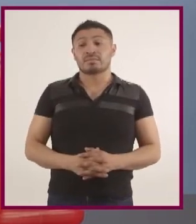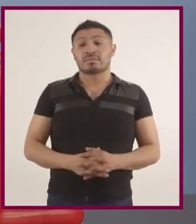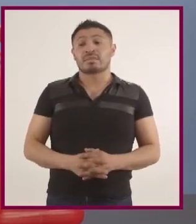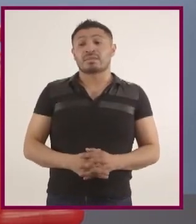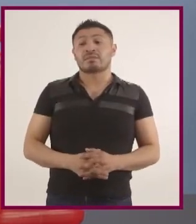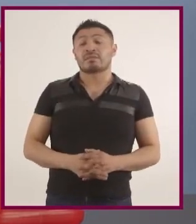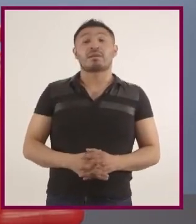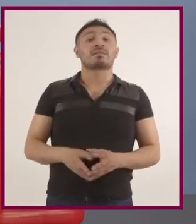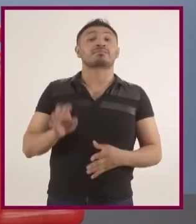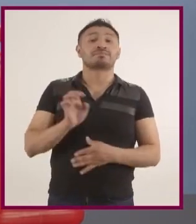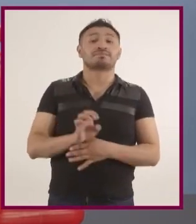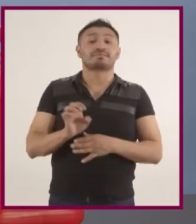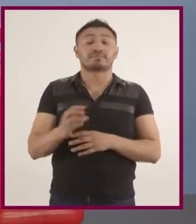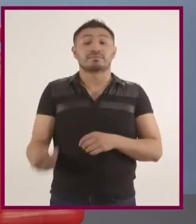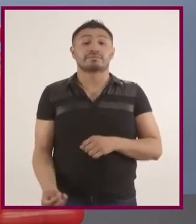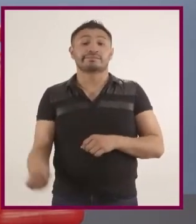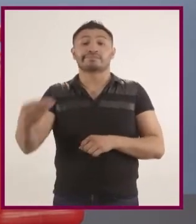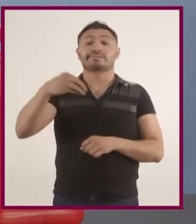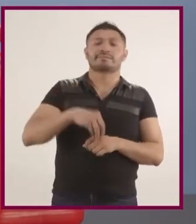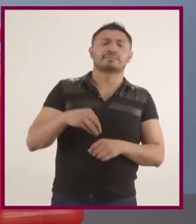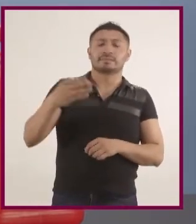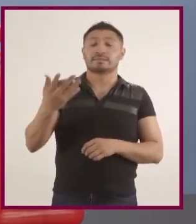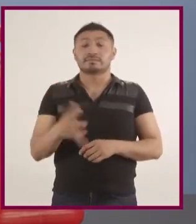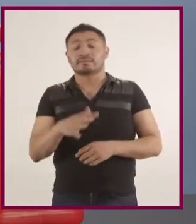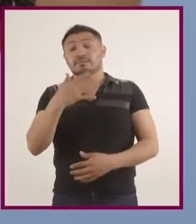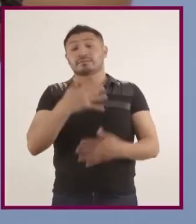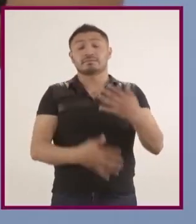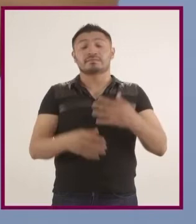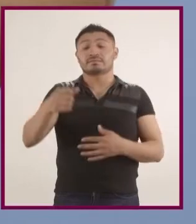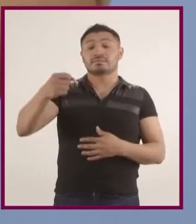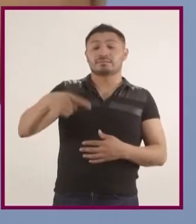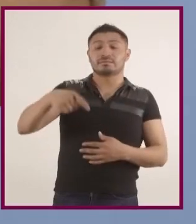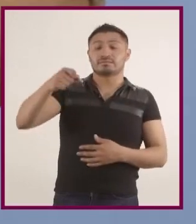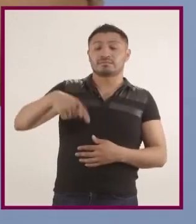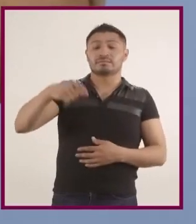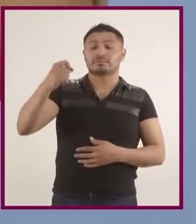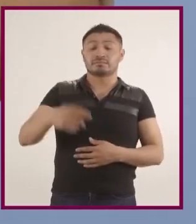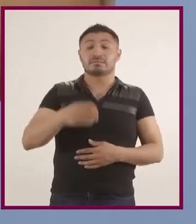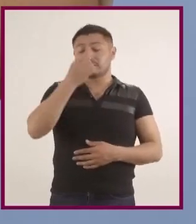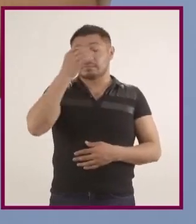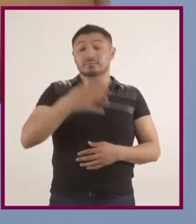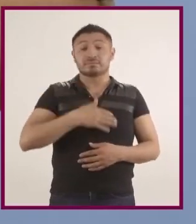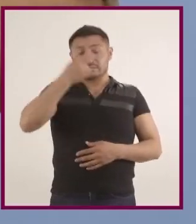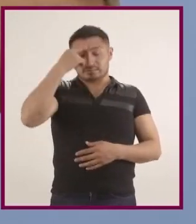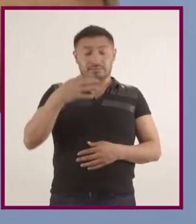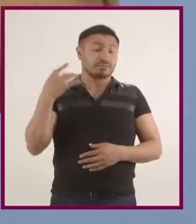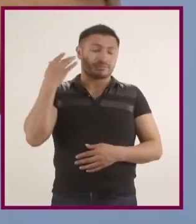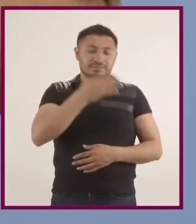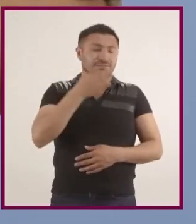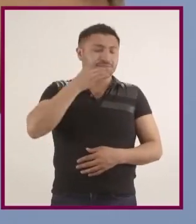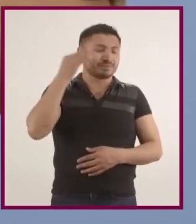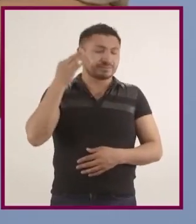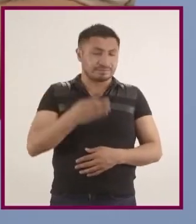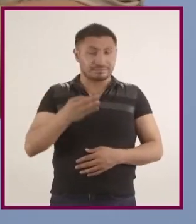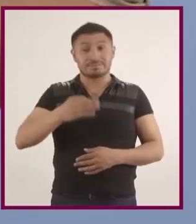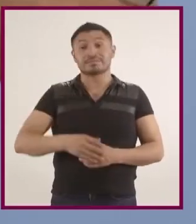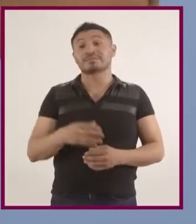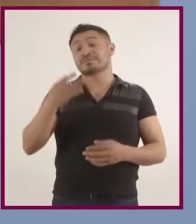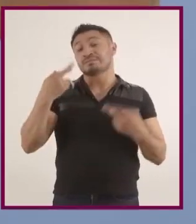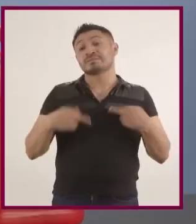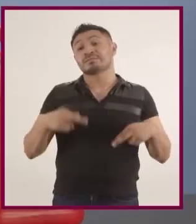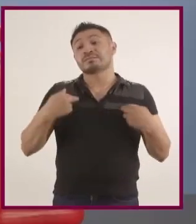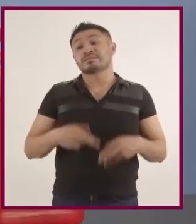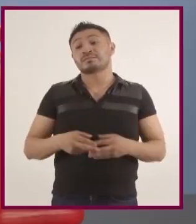Y entonces vamos a agregar aproximadamente 15 gotas de nuestra esencia para darle un olor bonito a nuestra ropa